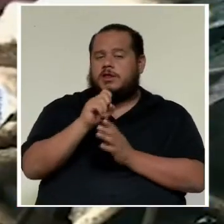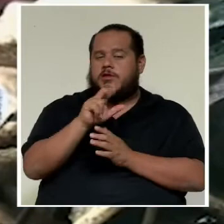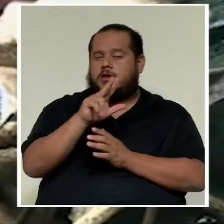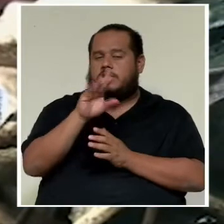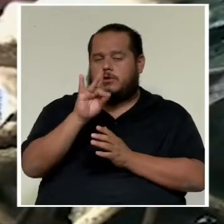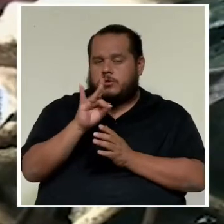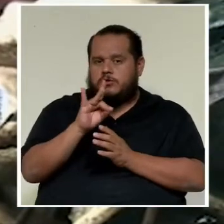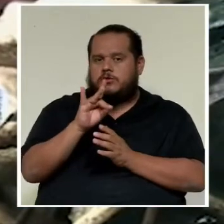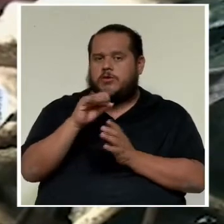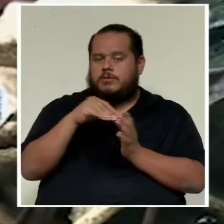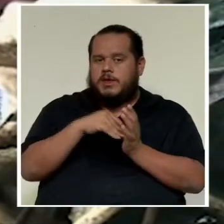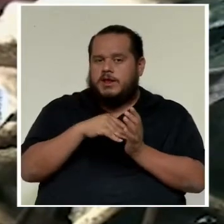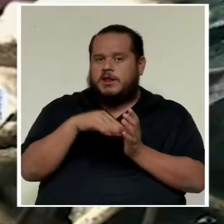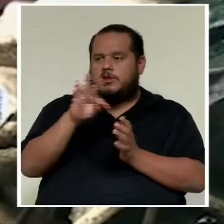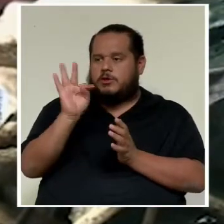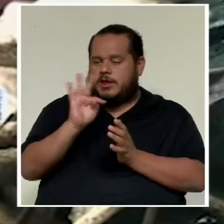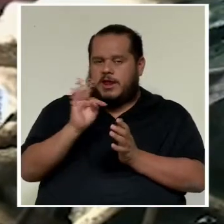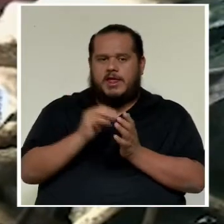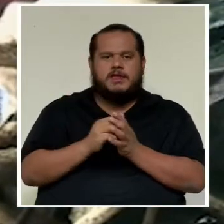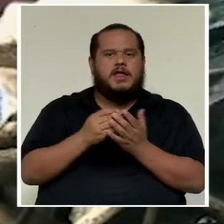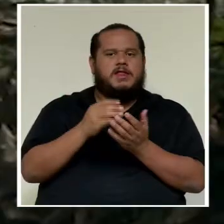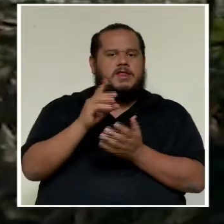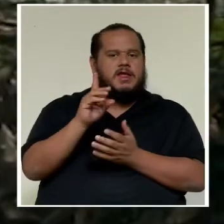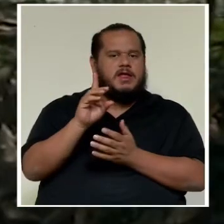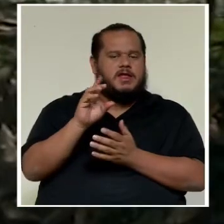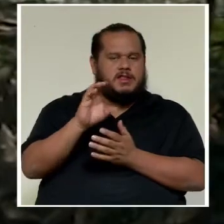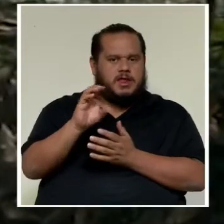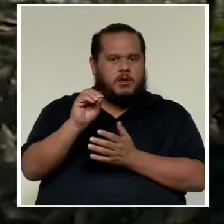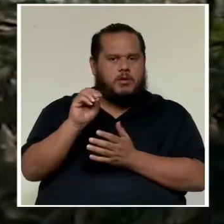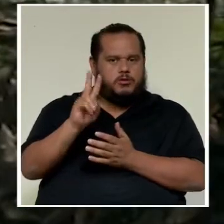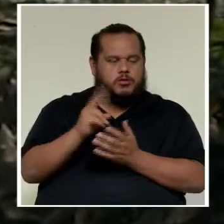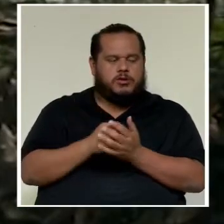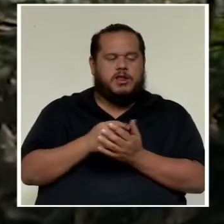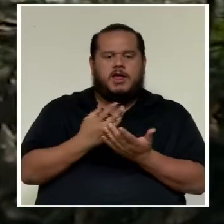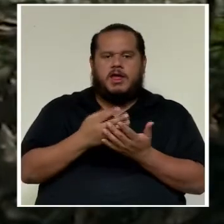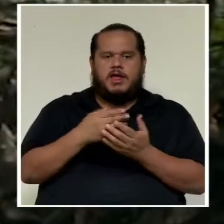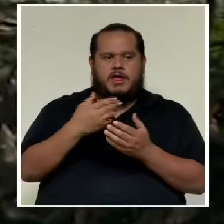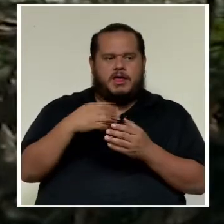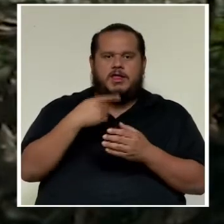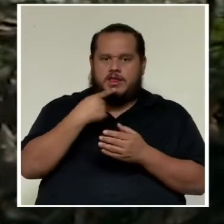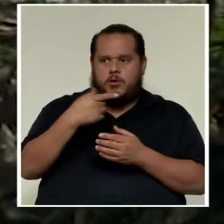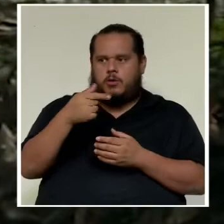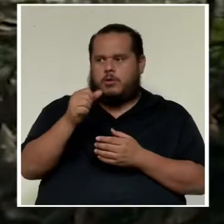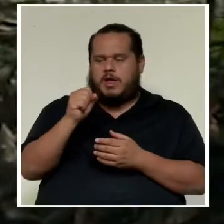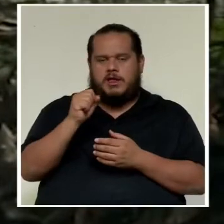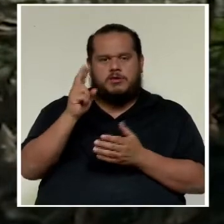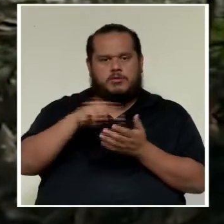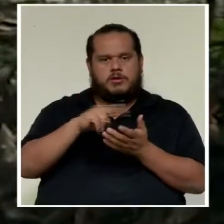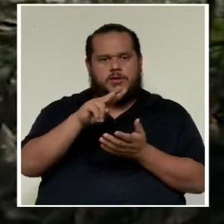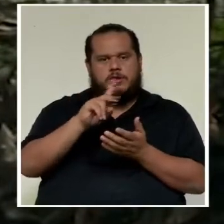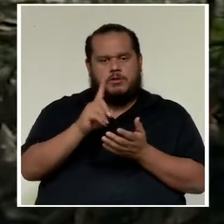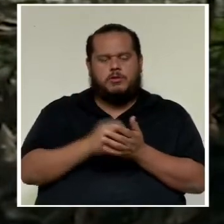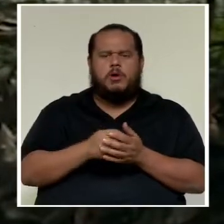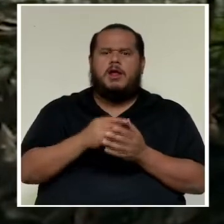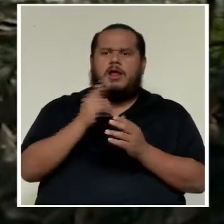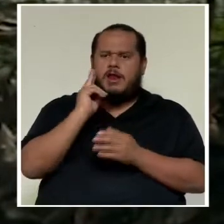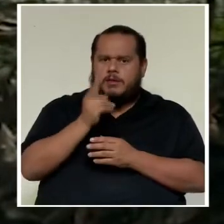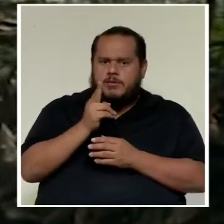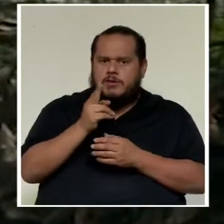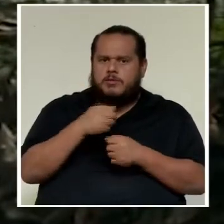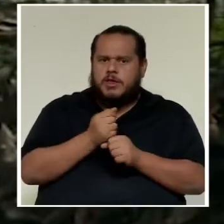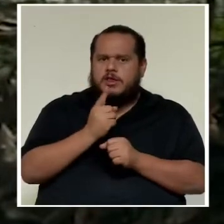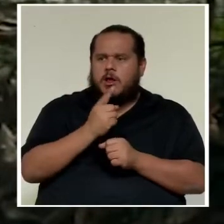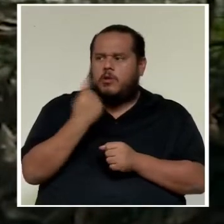toneladas de dióxido de carbono equivalente, según el Inventario Nacional de Gases 2021. Es la misma contaminación que generaría un